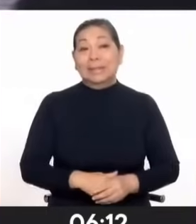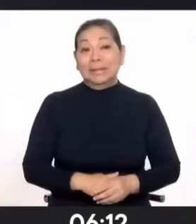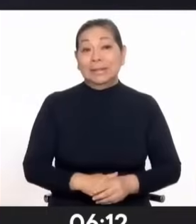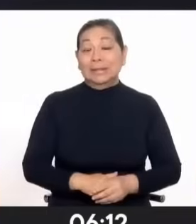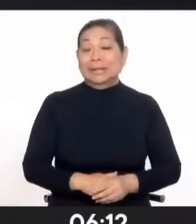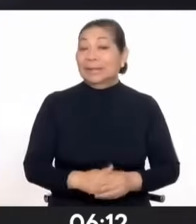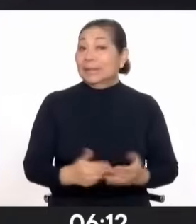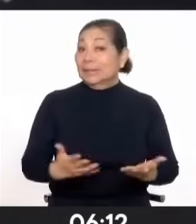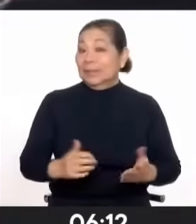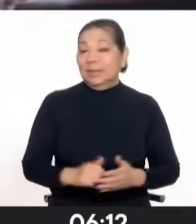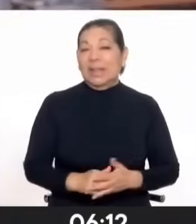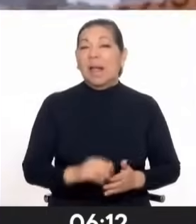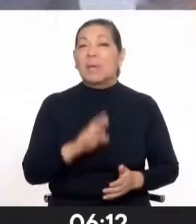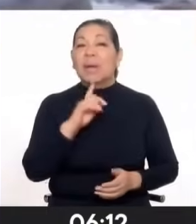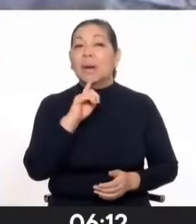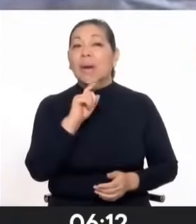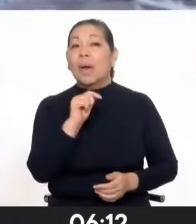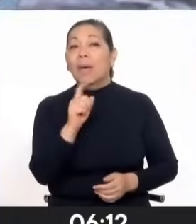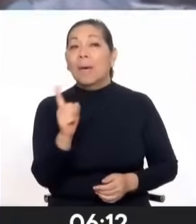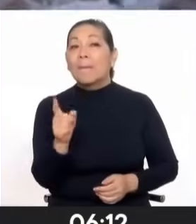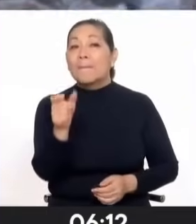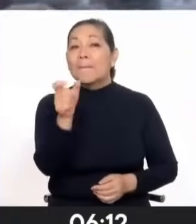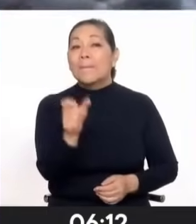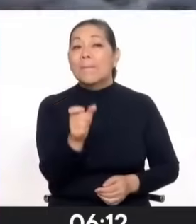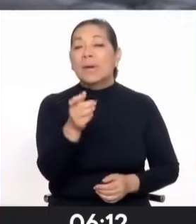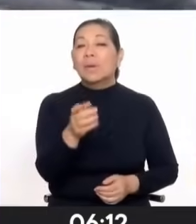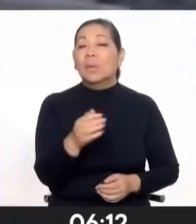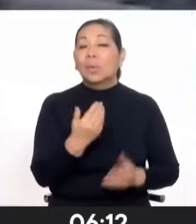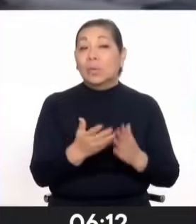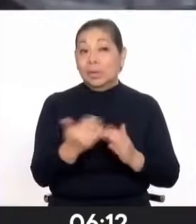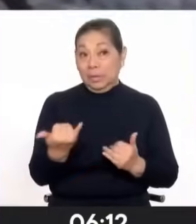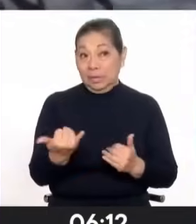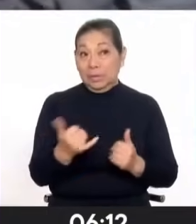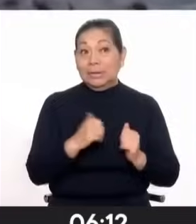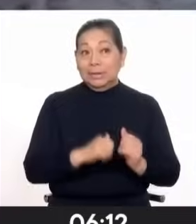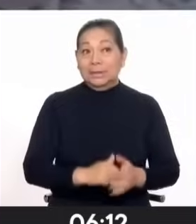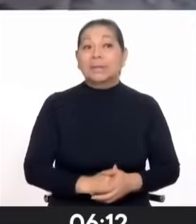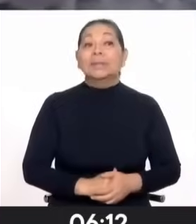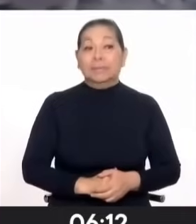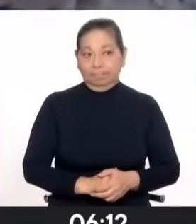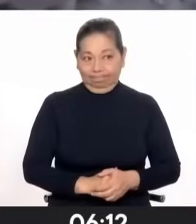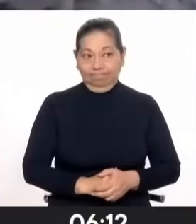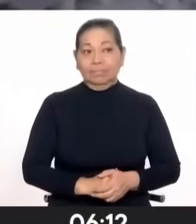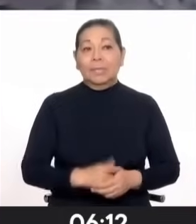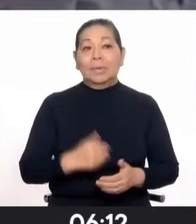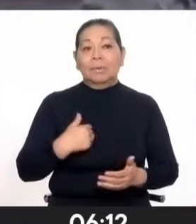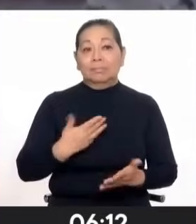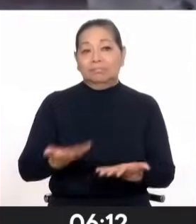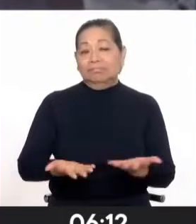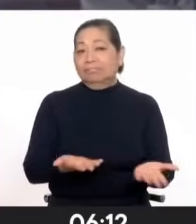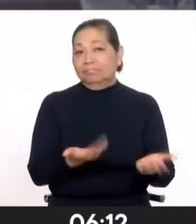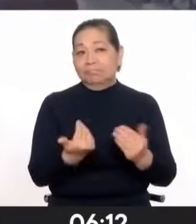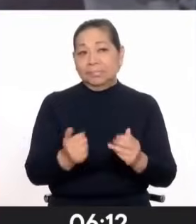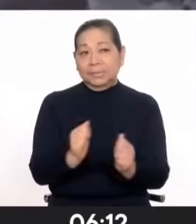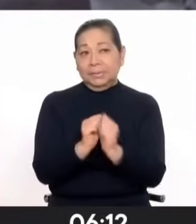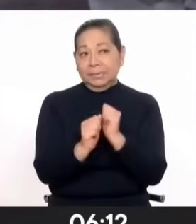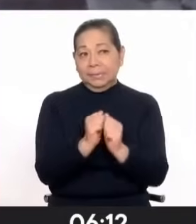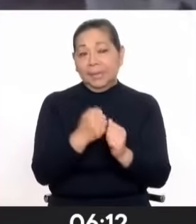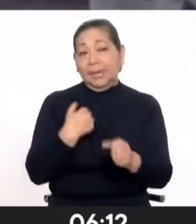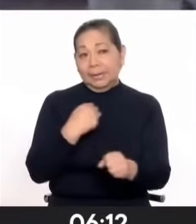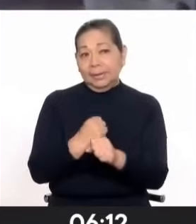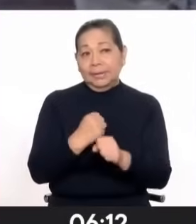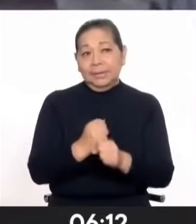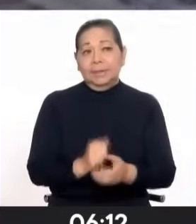a conversar con las personas. Señora, buen día. Usted también ha sido afectada, señorita. Claro, ahí mi lavadero lo han tumbado. Uno usted tiene trabajando.